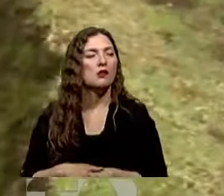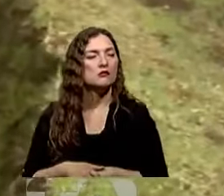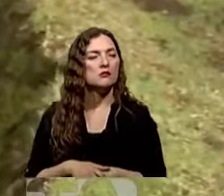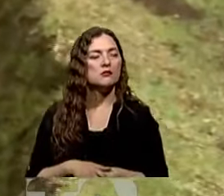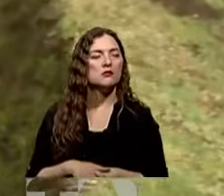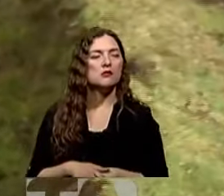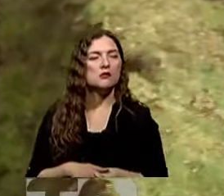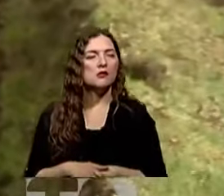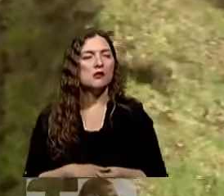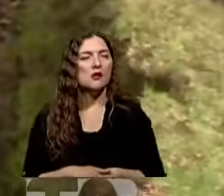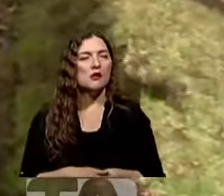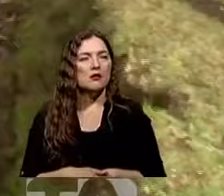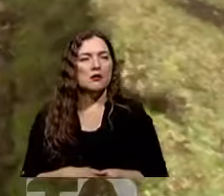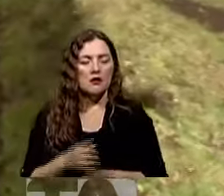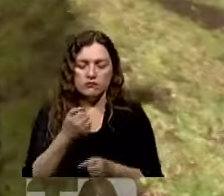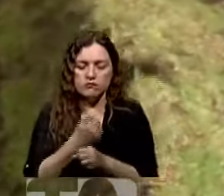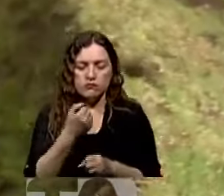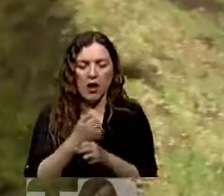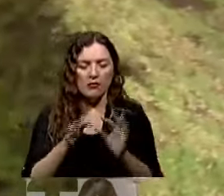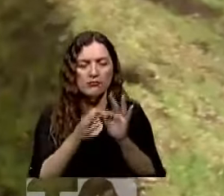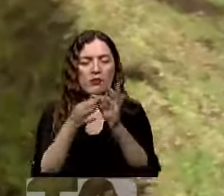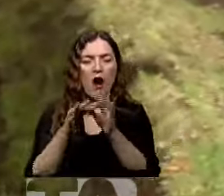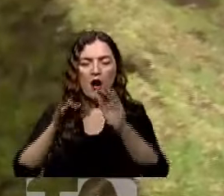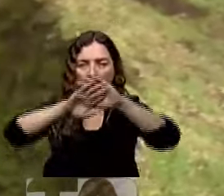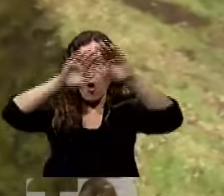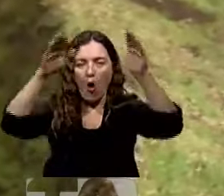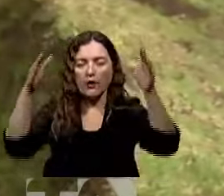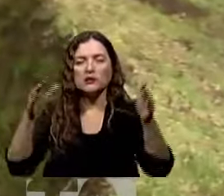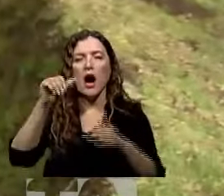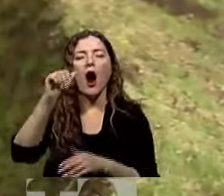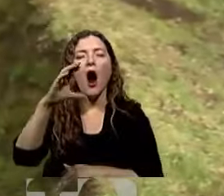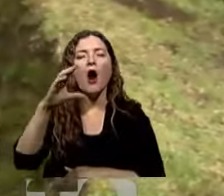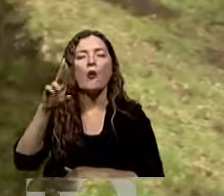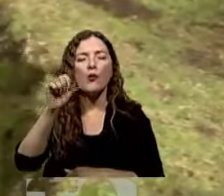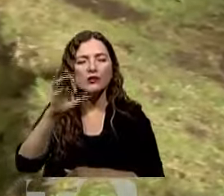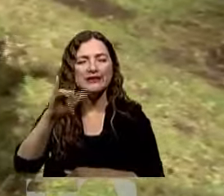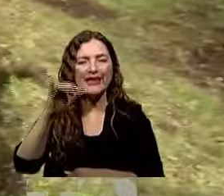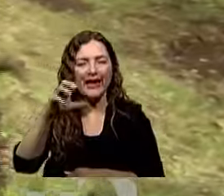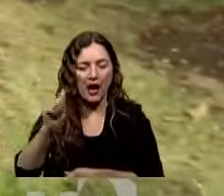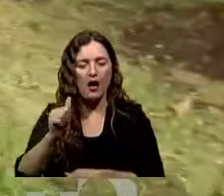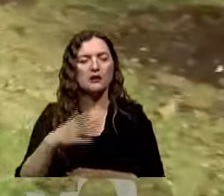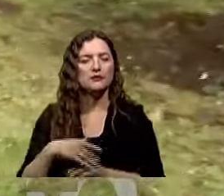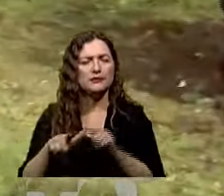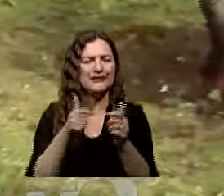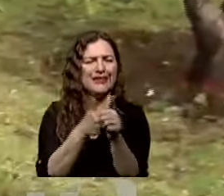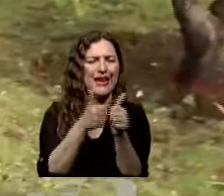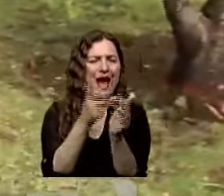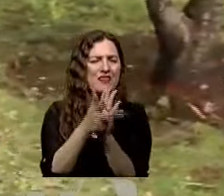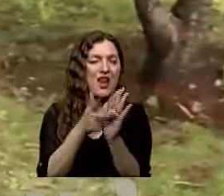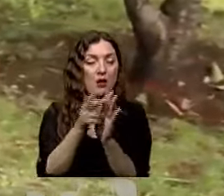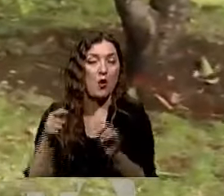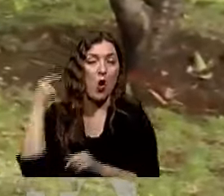los trabajos de rehabilitación en el Parque de la Concha Acústica de la Ferroviaria, estarán listos